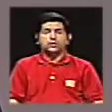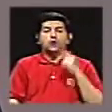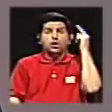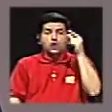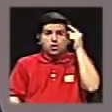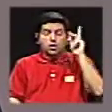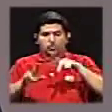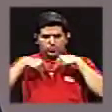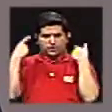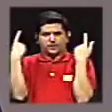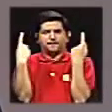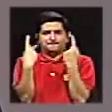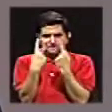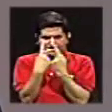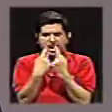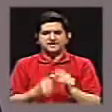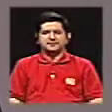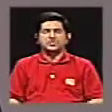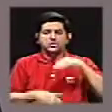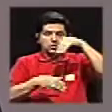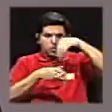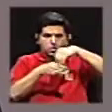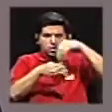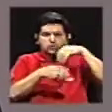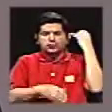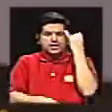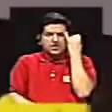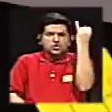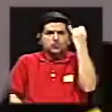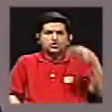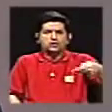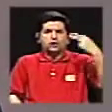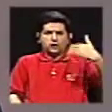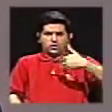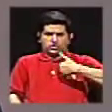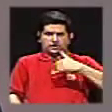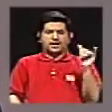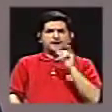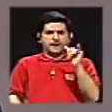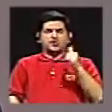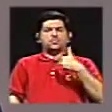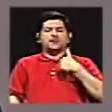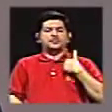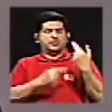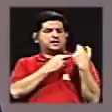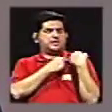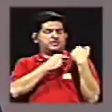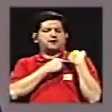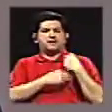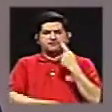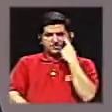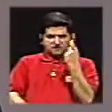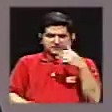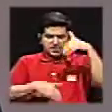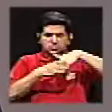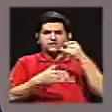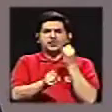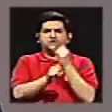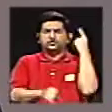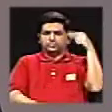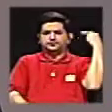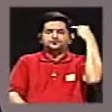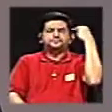siendo un partido con un contenido ideológico e histórico, también hay un deber de fiscalización en las instituciones del